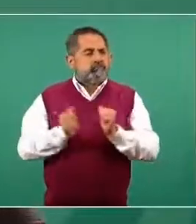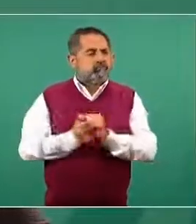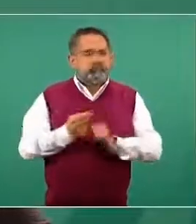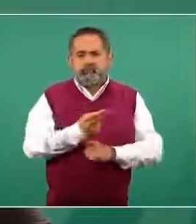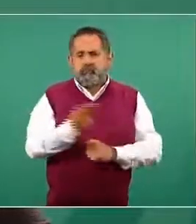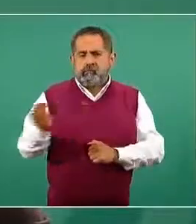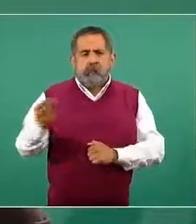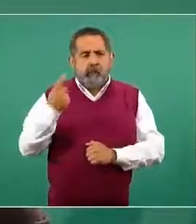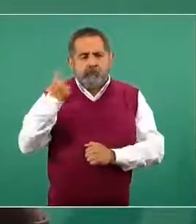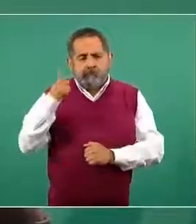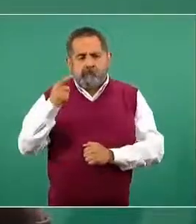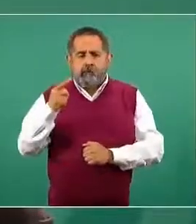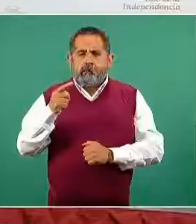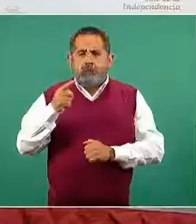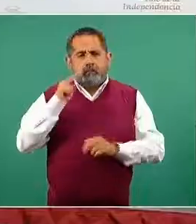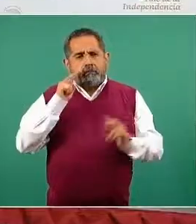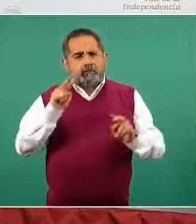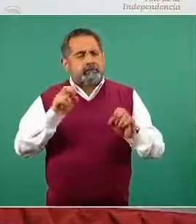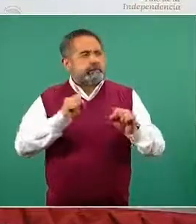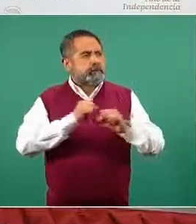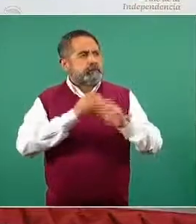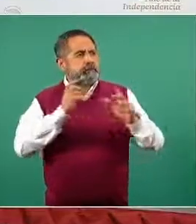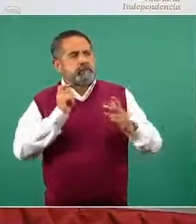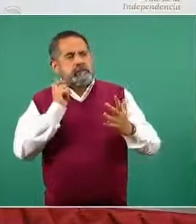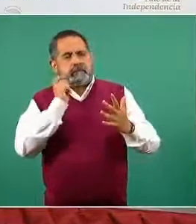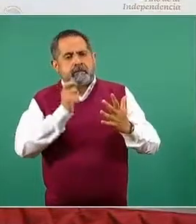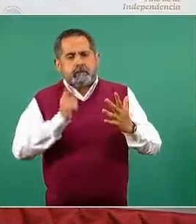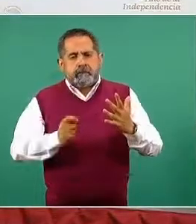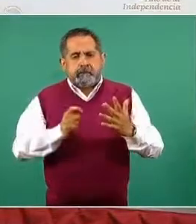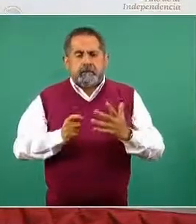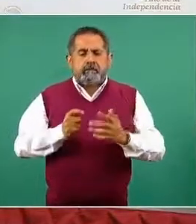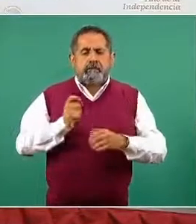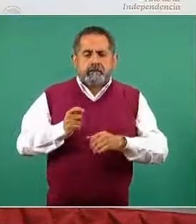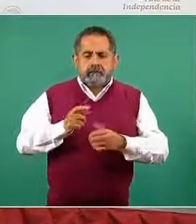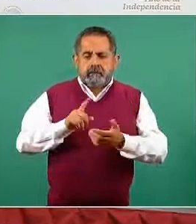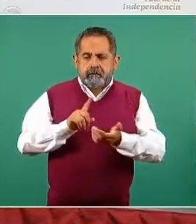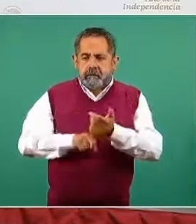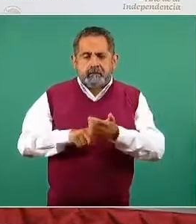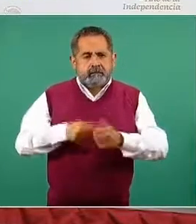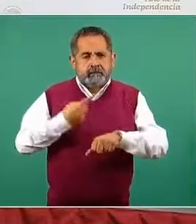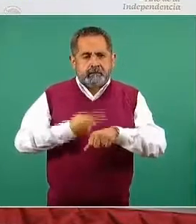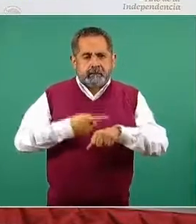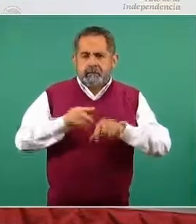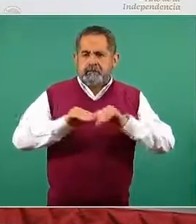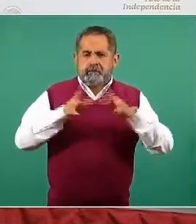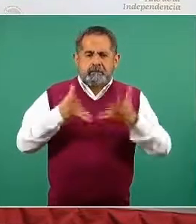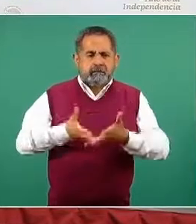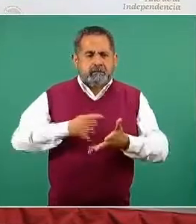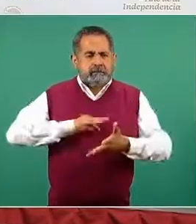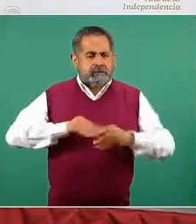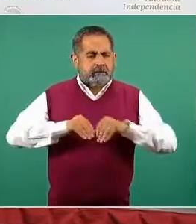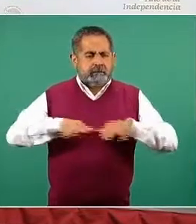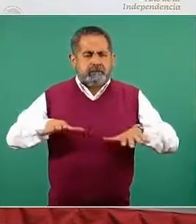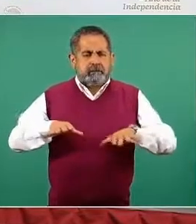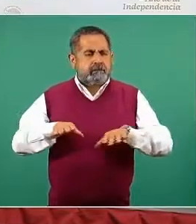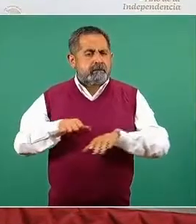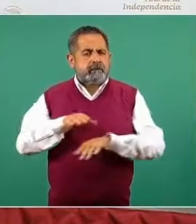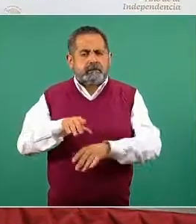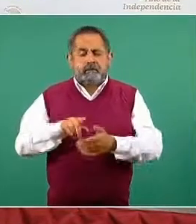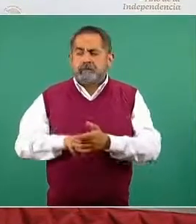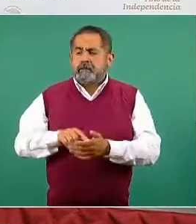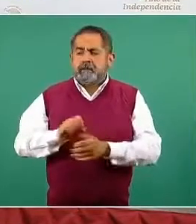el panorama epidemiológico sobre la epidemia